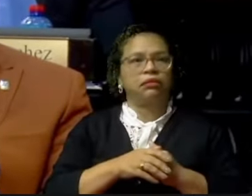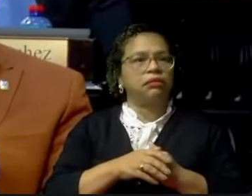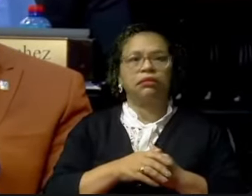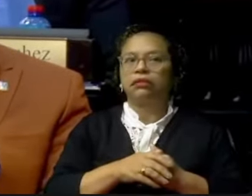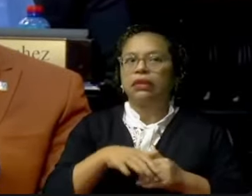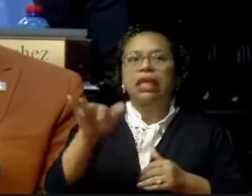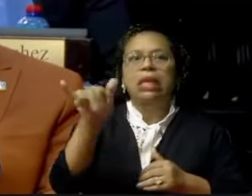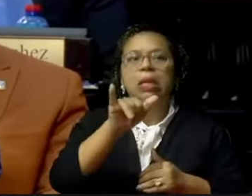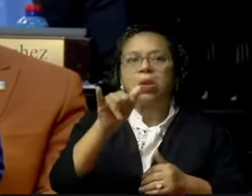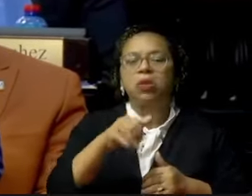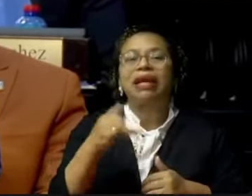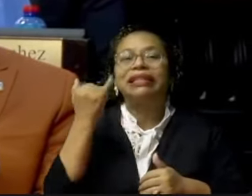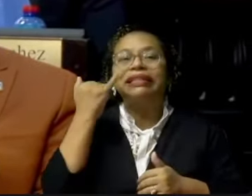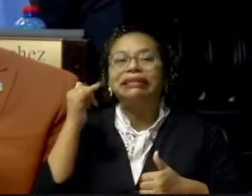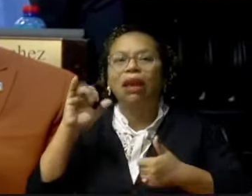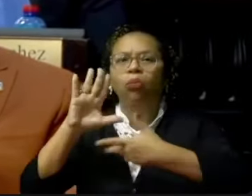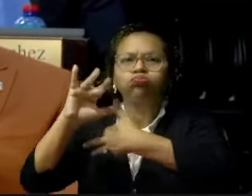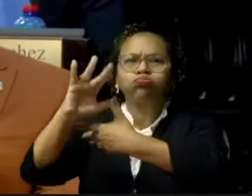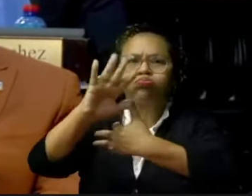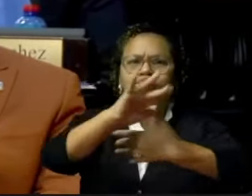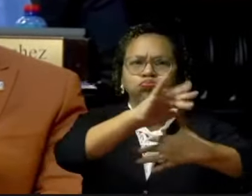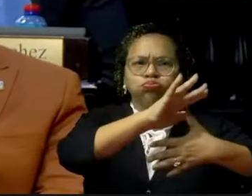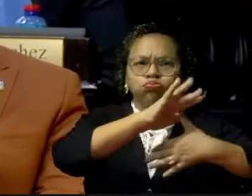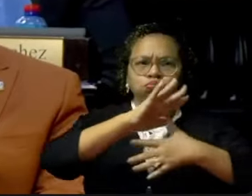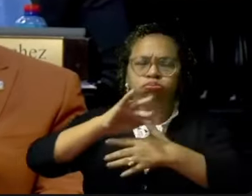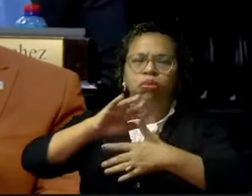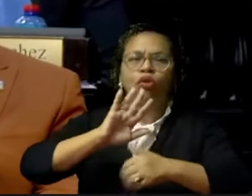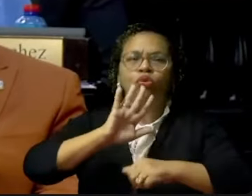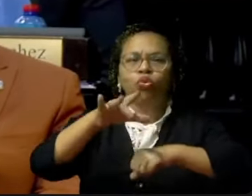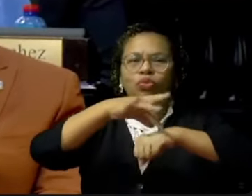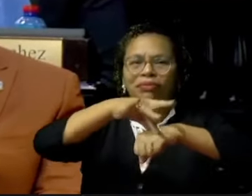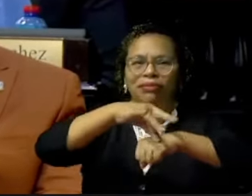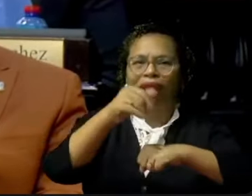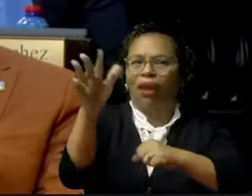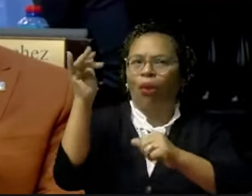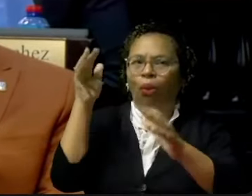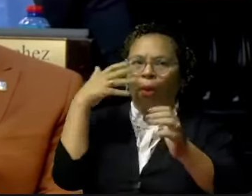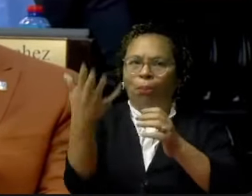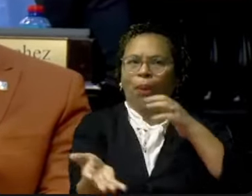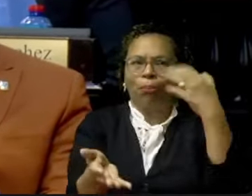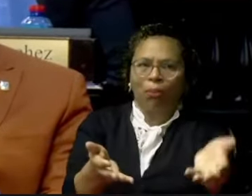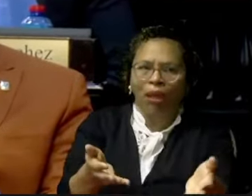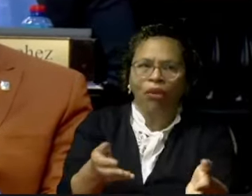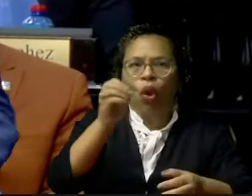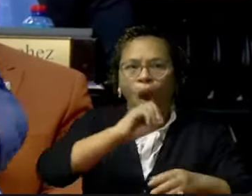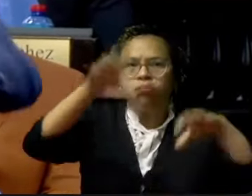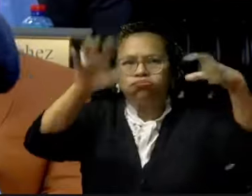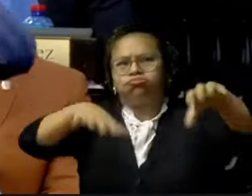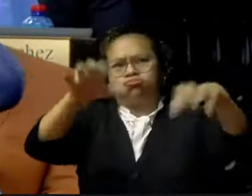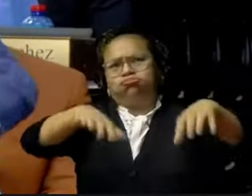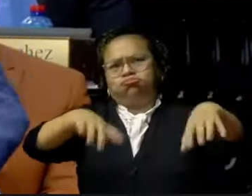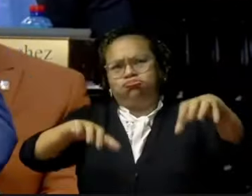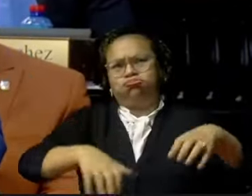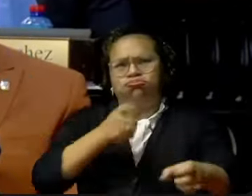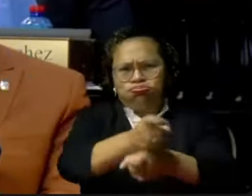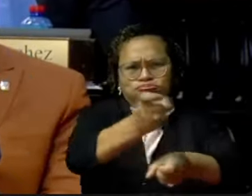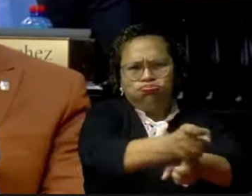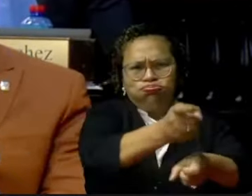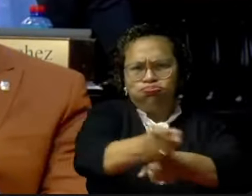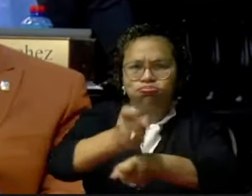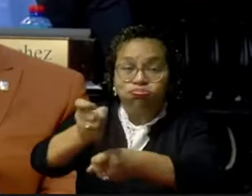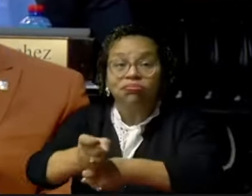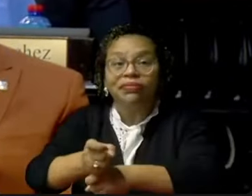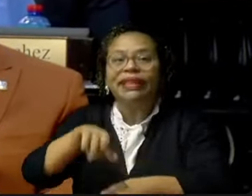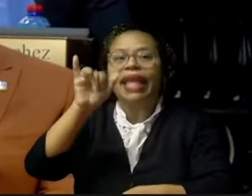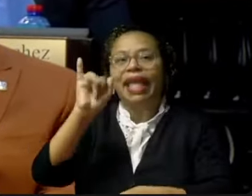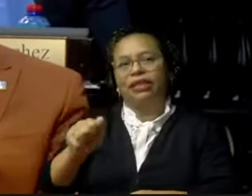cosechas son arrasadas por los huracanes y por las tormentas y por las inundaciones. Solamente esas